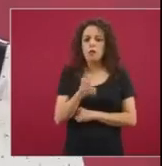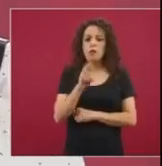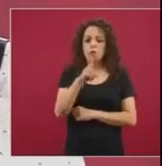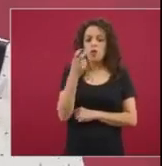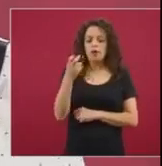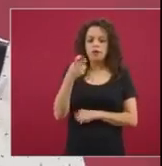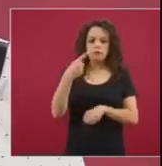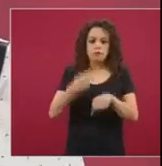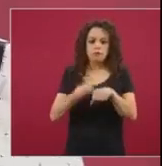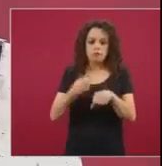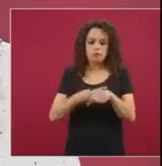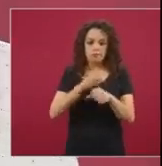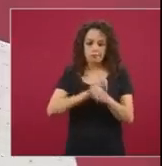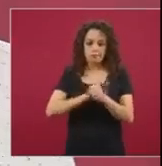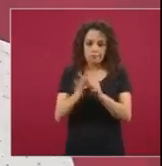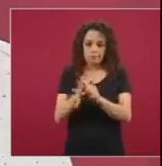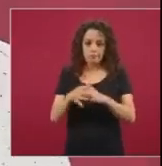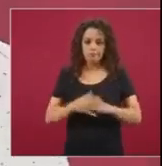enfermedad. Son las